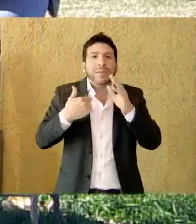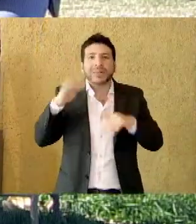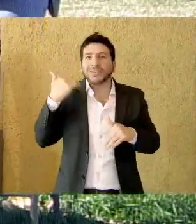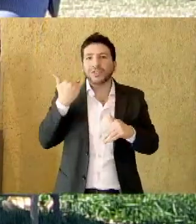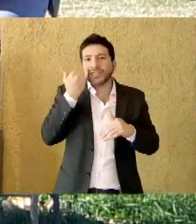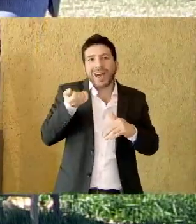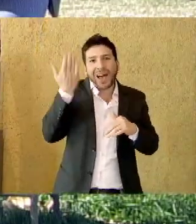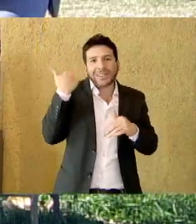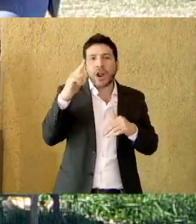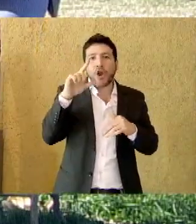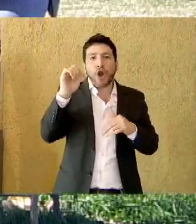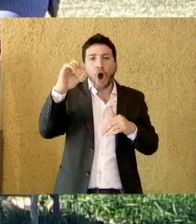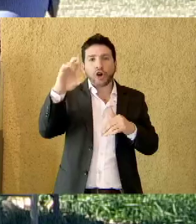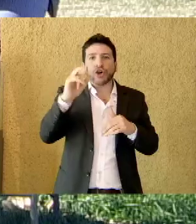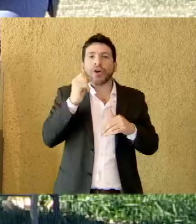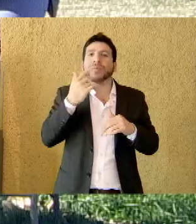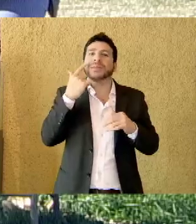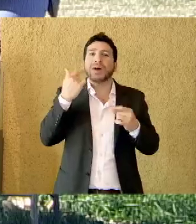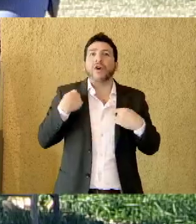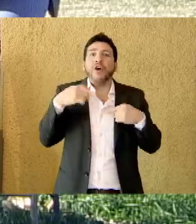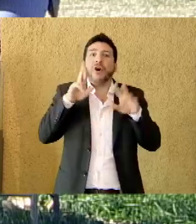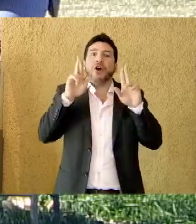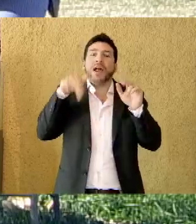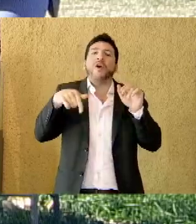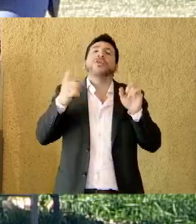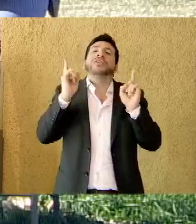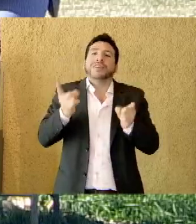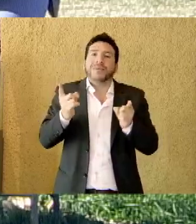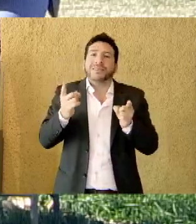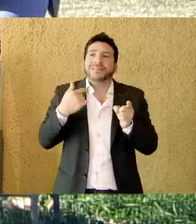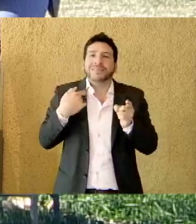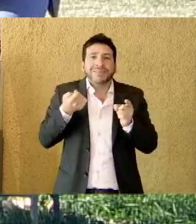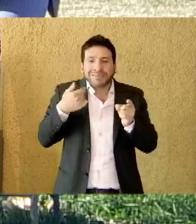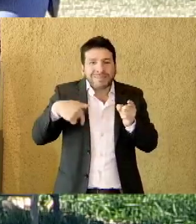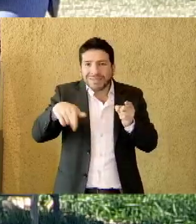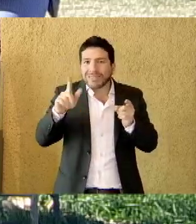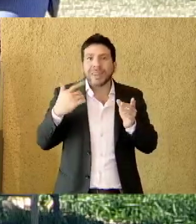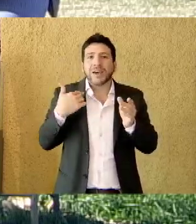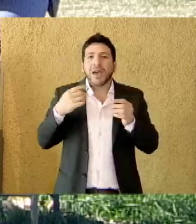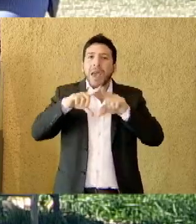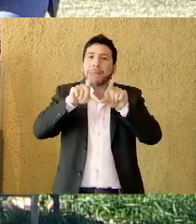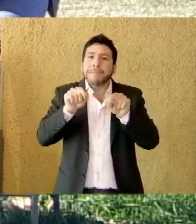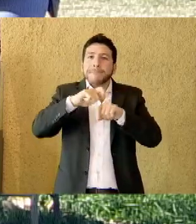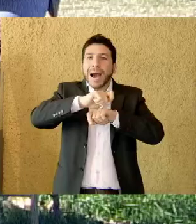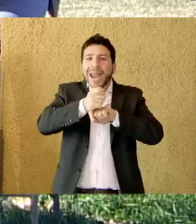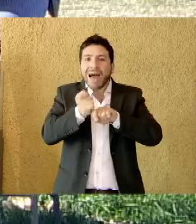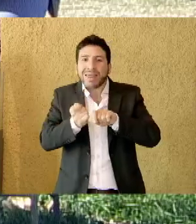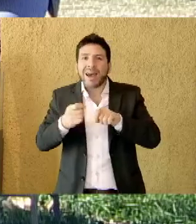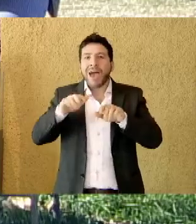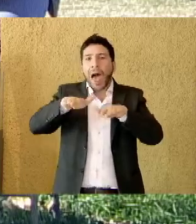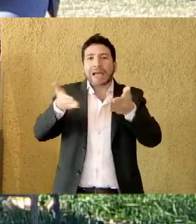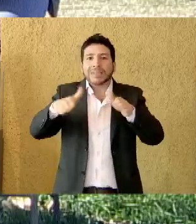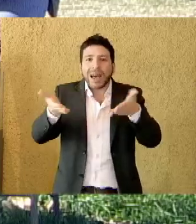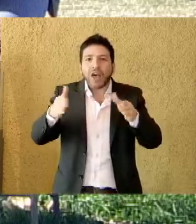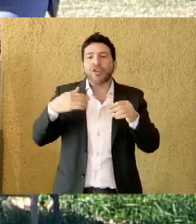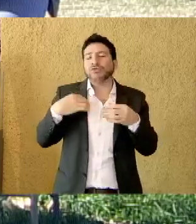ayer locro, espero comer de nuevo hoy al mediodía. Bueno, empanadas también que no pueden faltar, claro. Algún asado. Seguramente todo